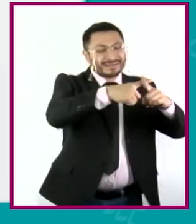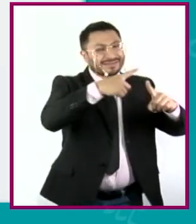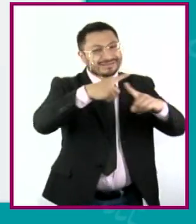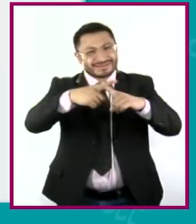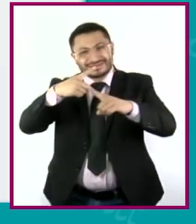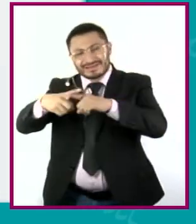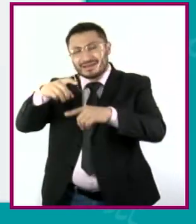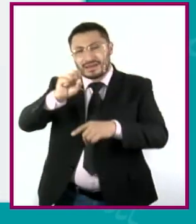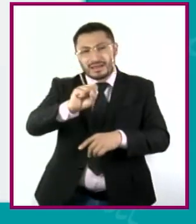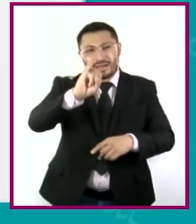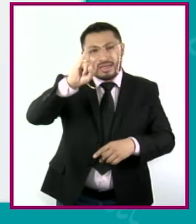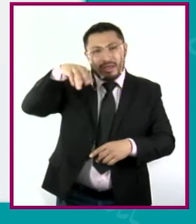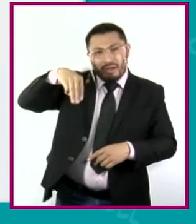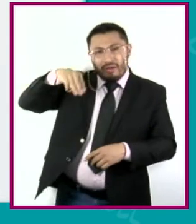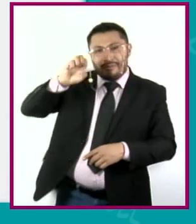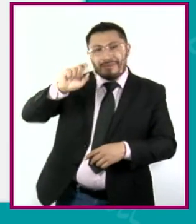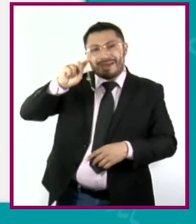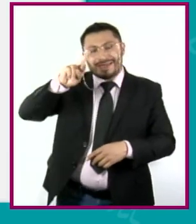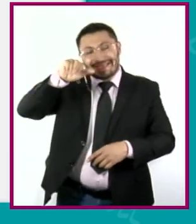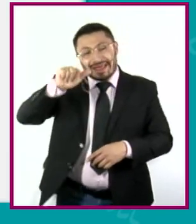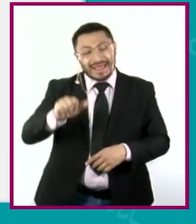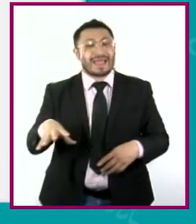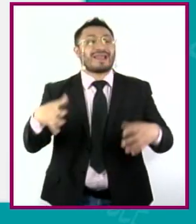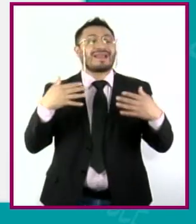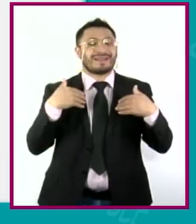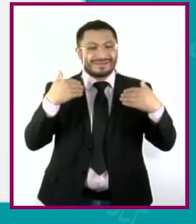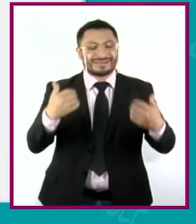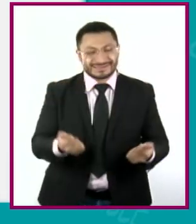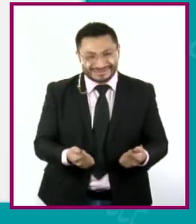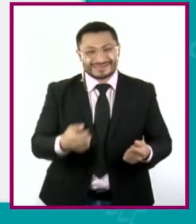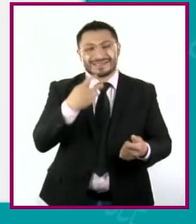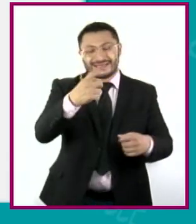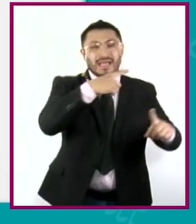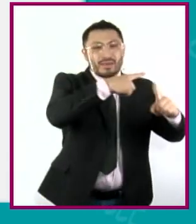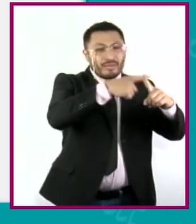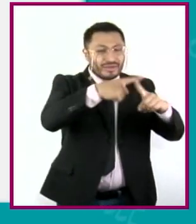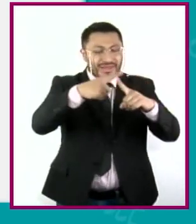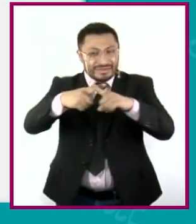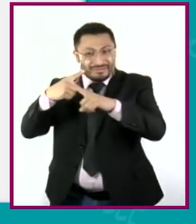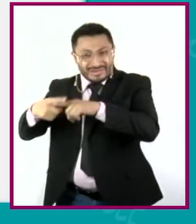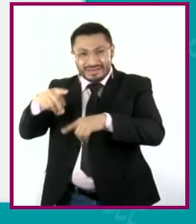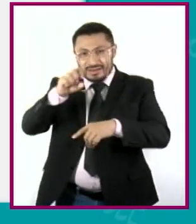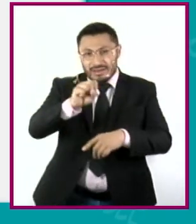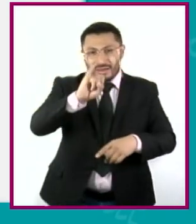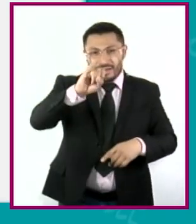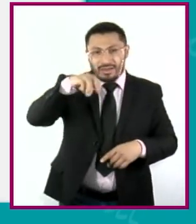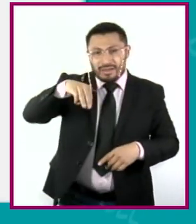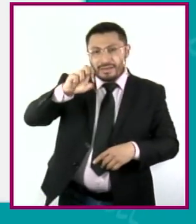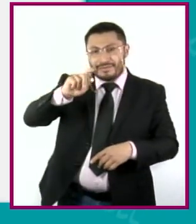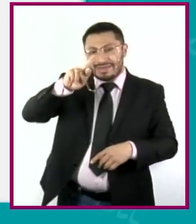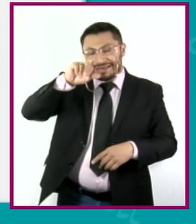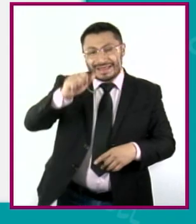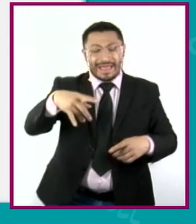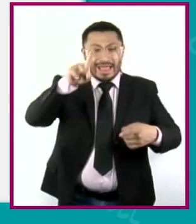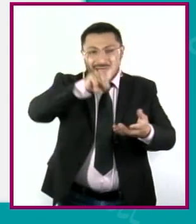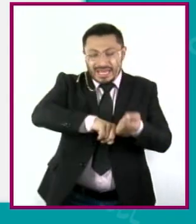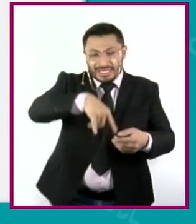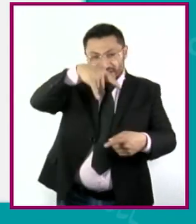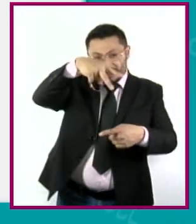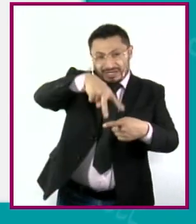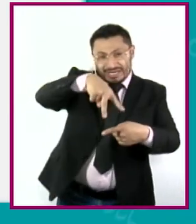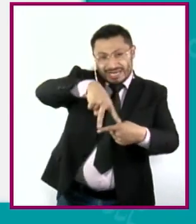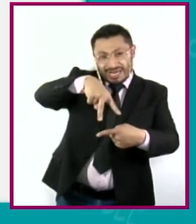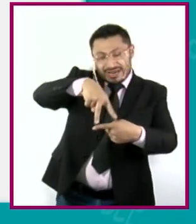simetrías. Esta tabla que estoy presentando es la tabla de multiplicar las simetrías de un triángulo equilátero. Hay